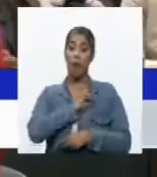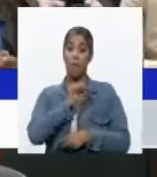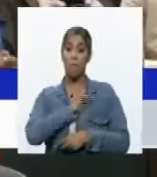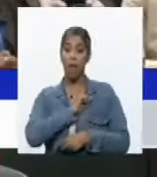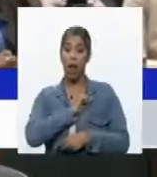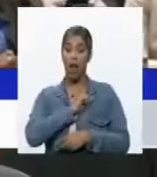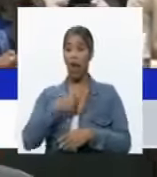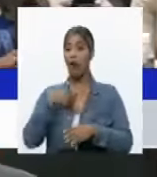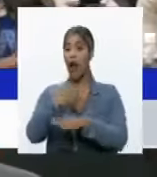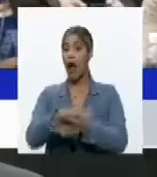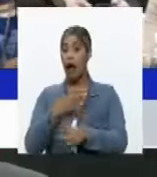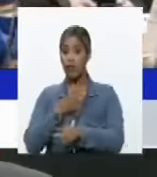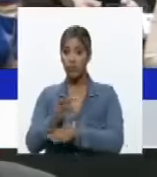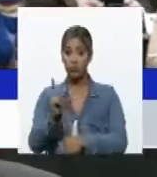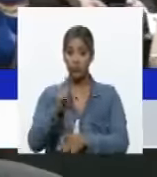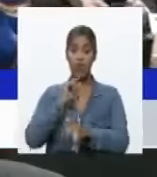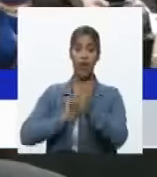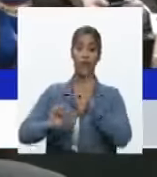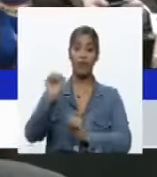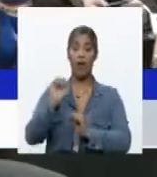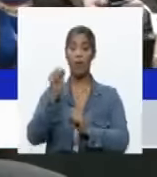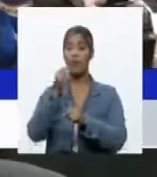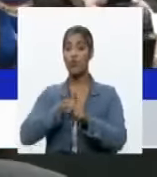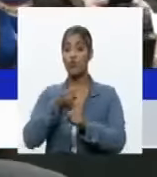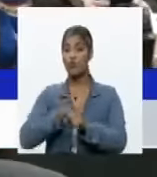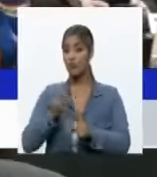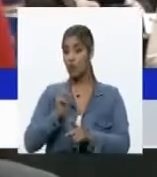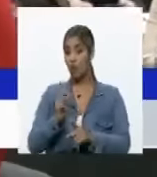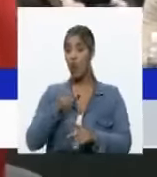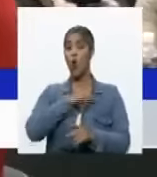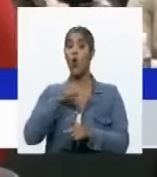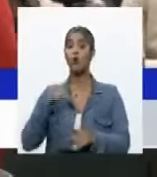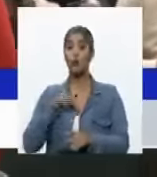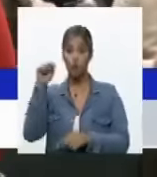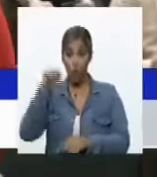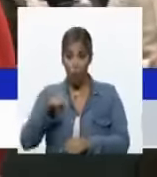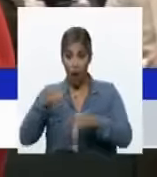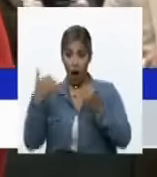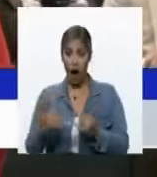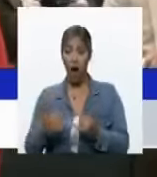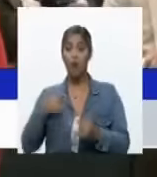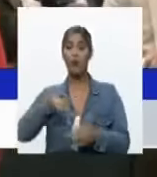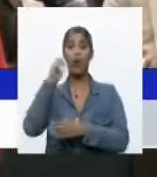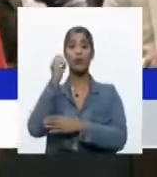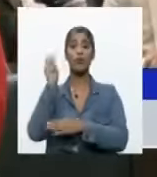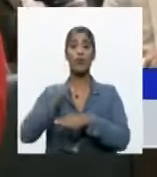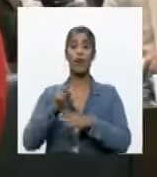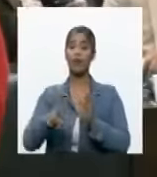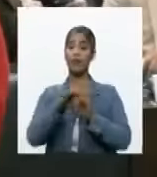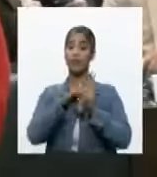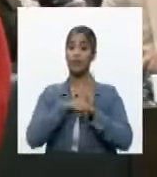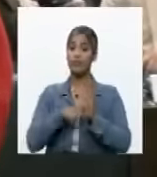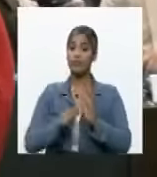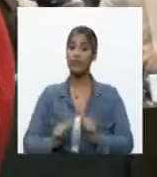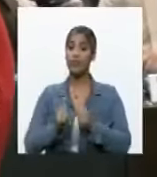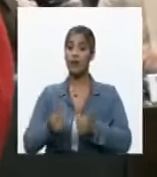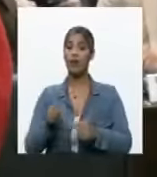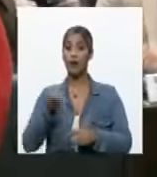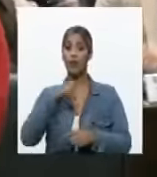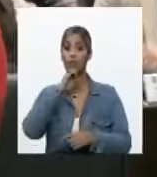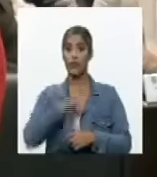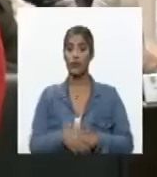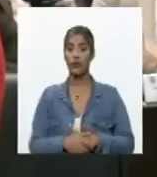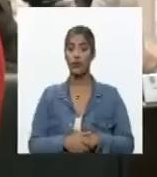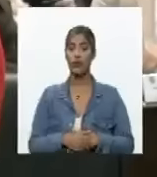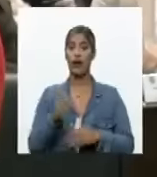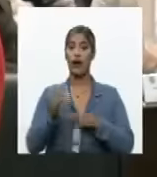no salgamos a la calle, que no defendamos la lucha. Pero hoy nosotros desde este Parlamento tenemos en el orden del día la reivindicación de nuestra historia.